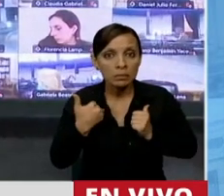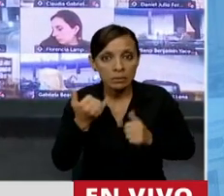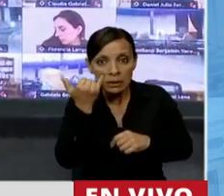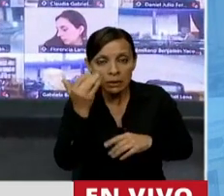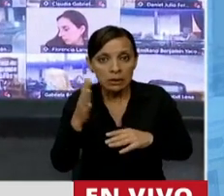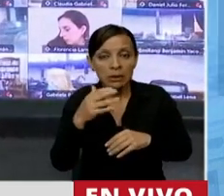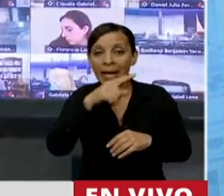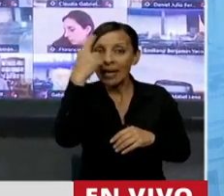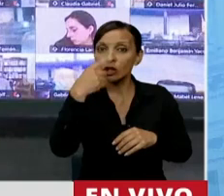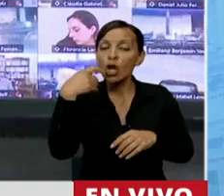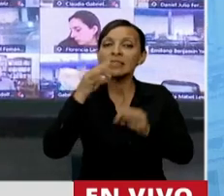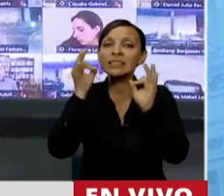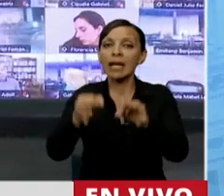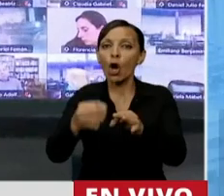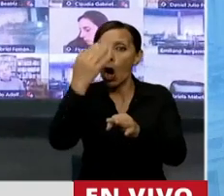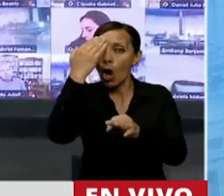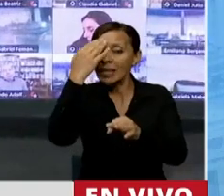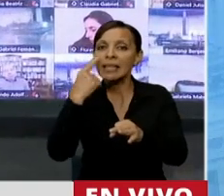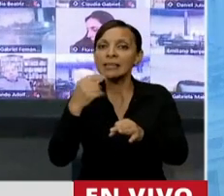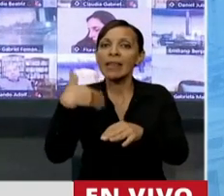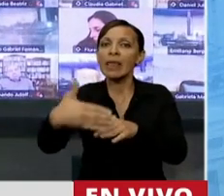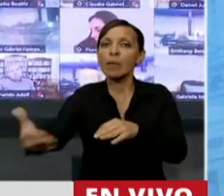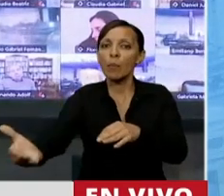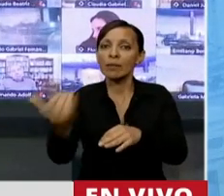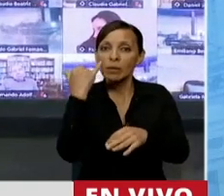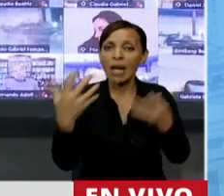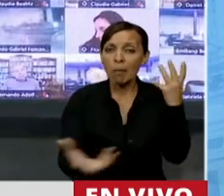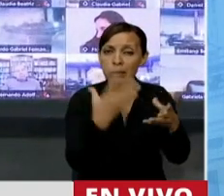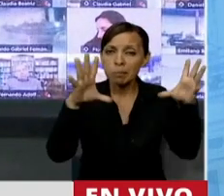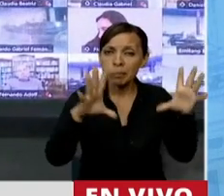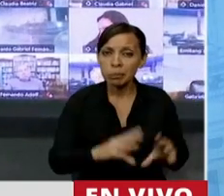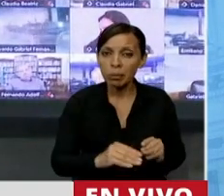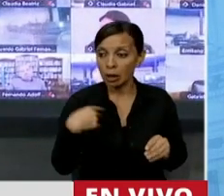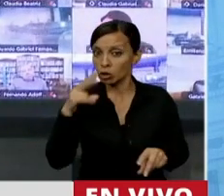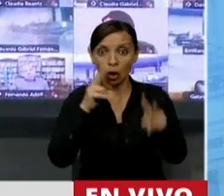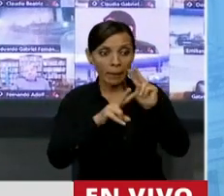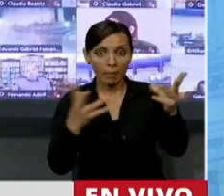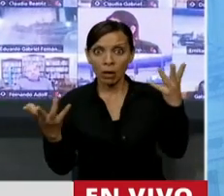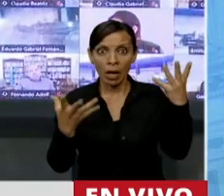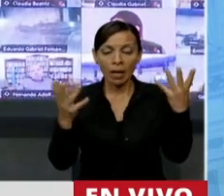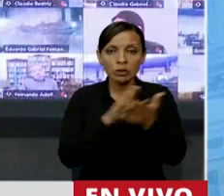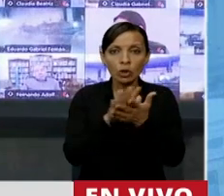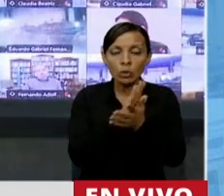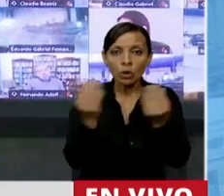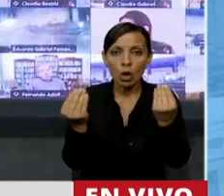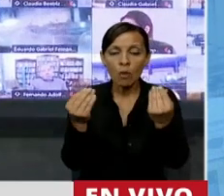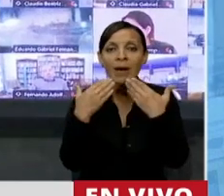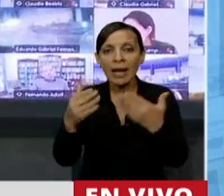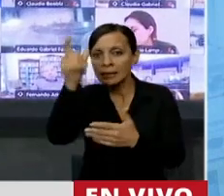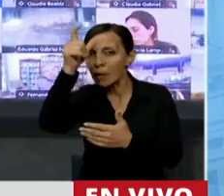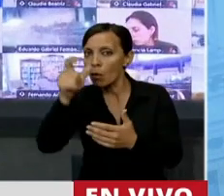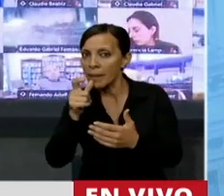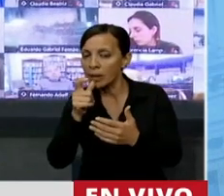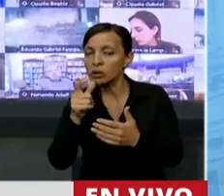llegó 15 días después, cuando ya se habían quemado 340.000 hectáreas, los cordobeses veíamos que la única solución la podían conseguir nuestros bomberos,